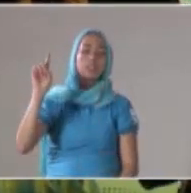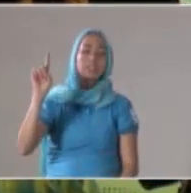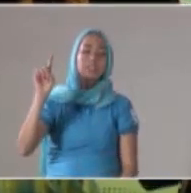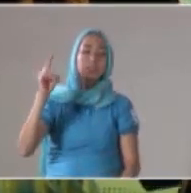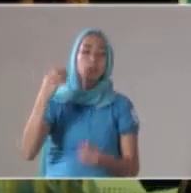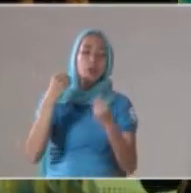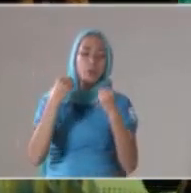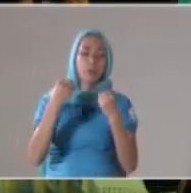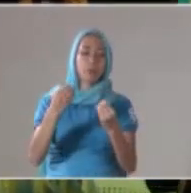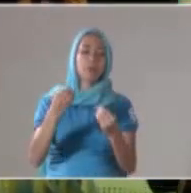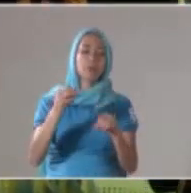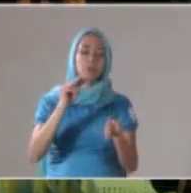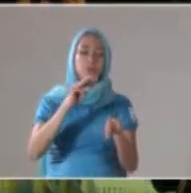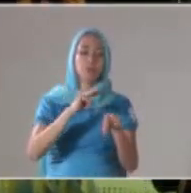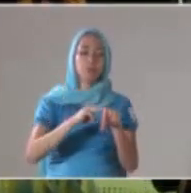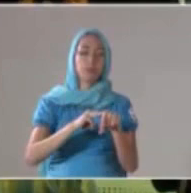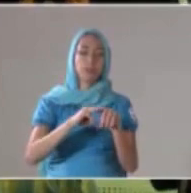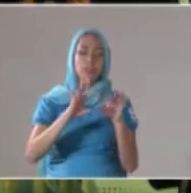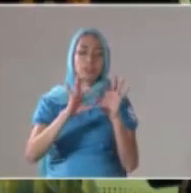Mucho más de ti.